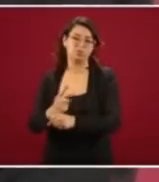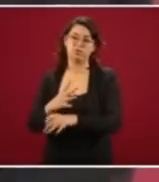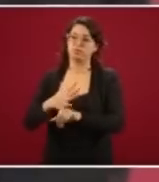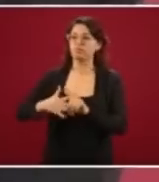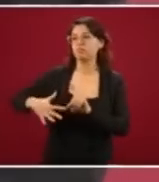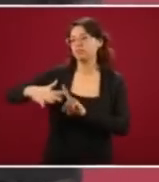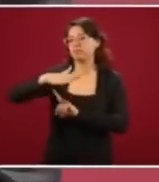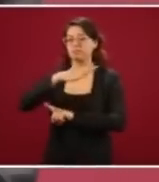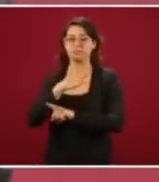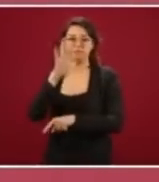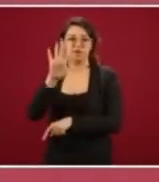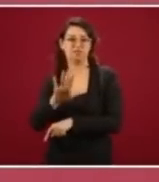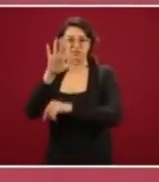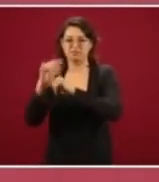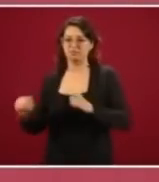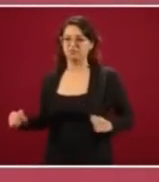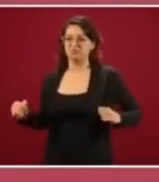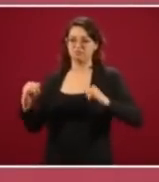Entonces,